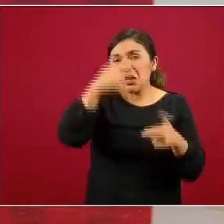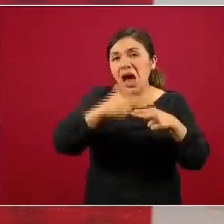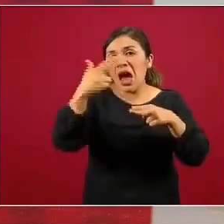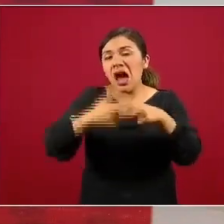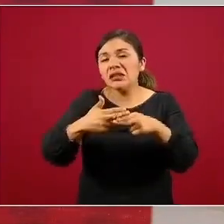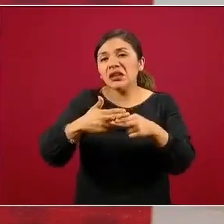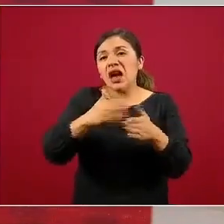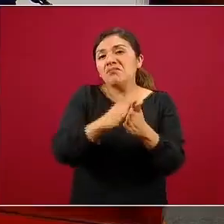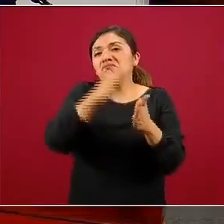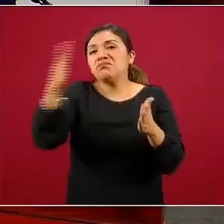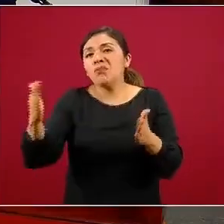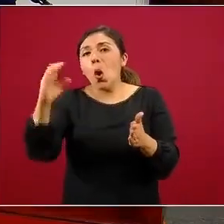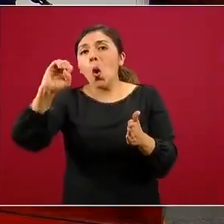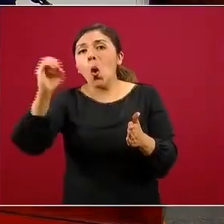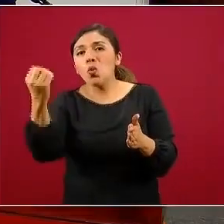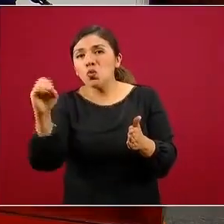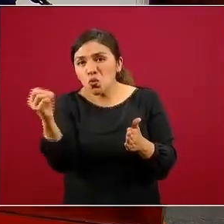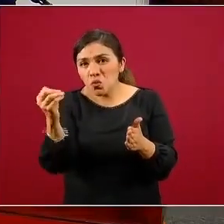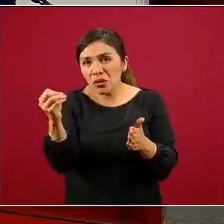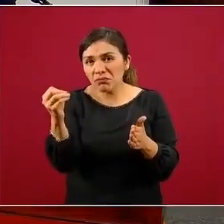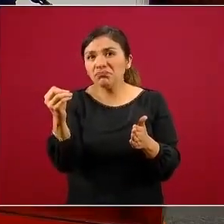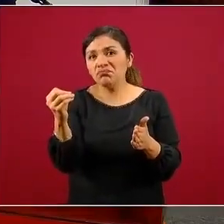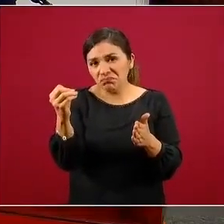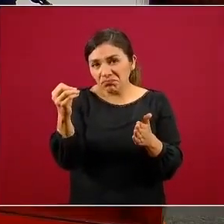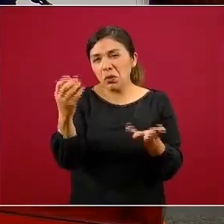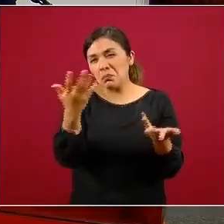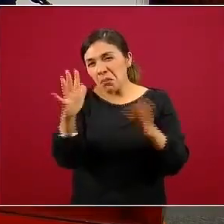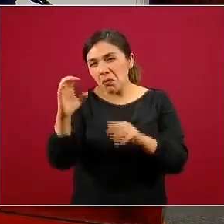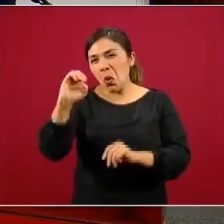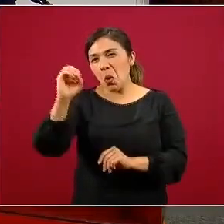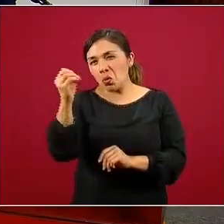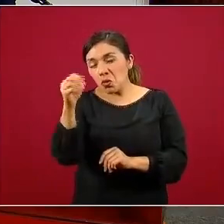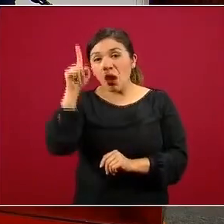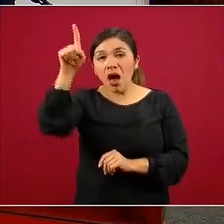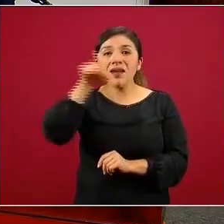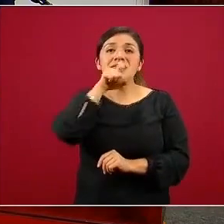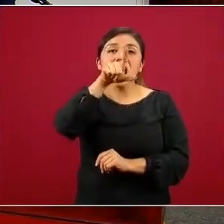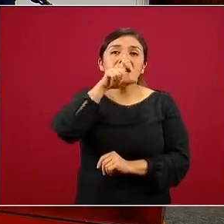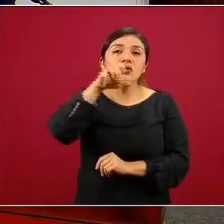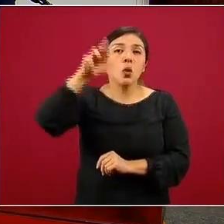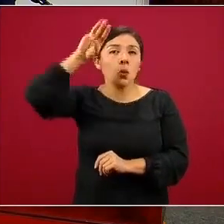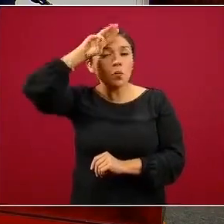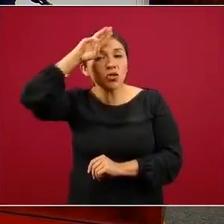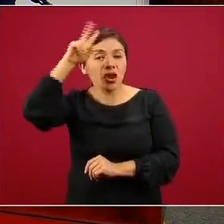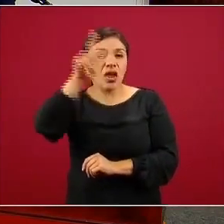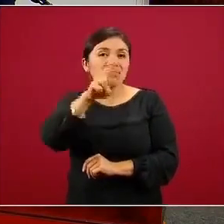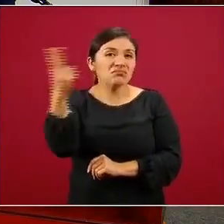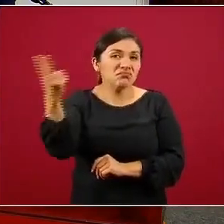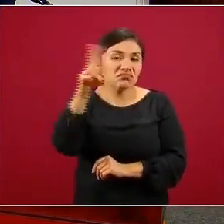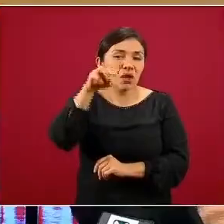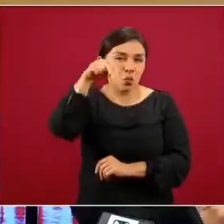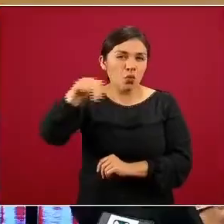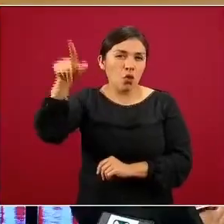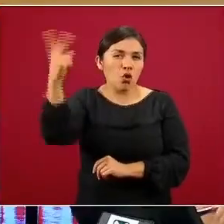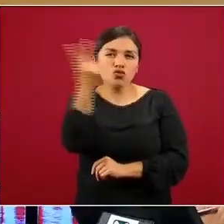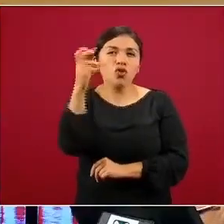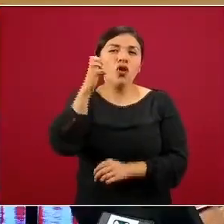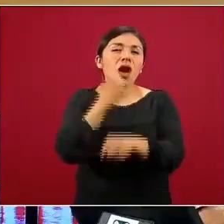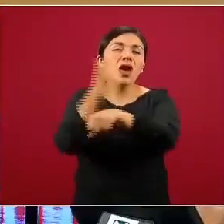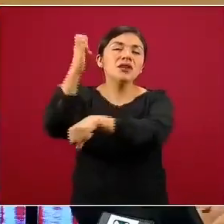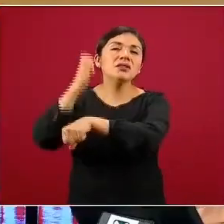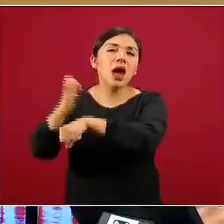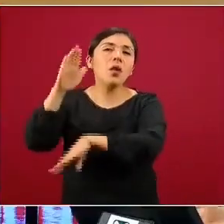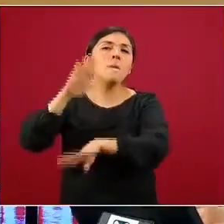podría prolongar hasta octubre, concretamente Jalisco y Monterrey, Nuevo León siendo los 2